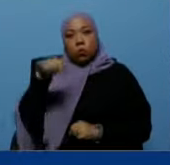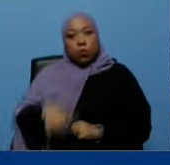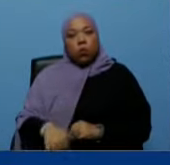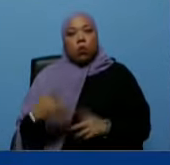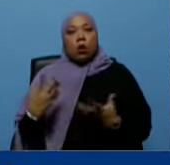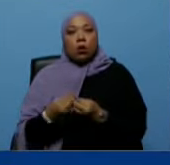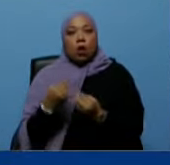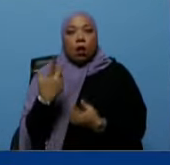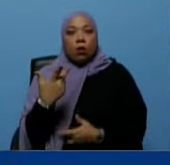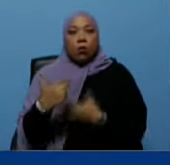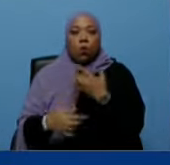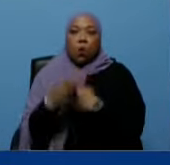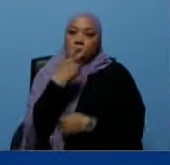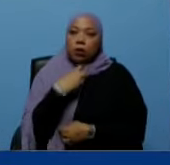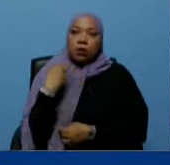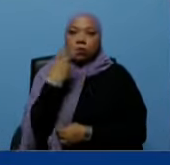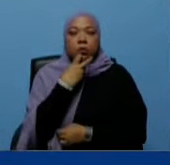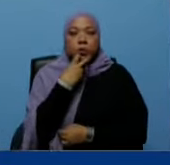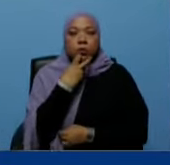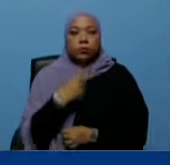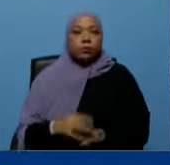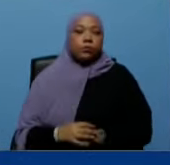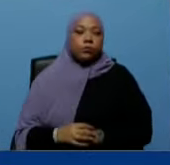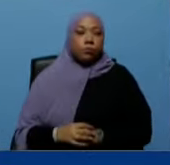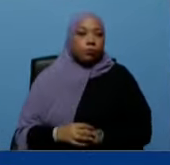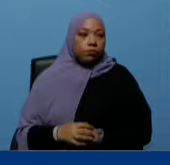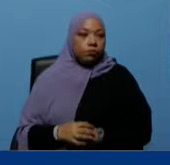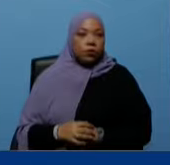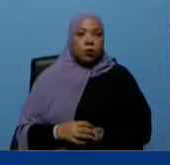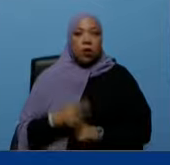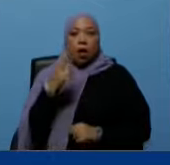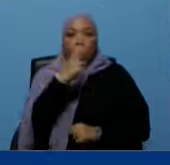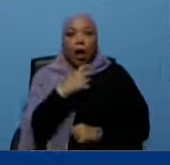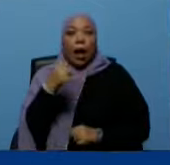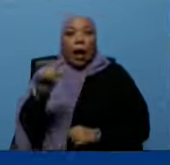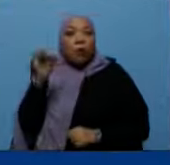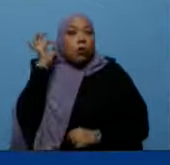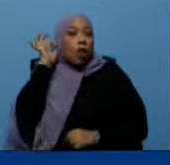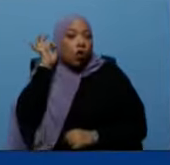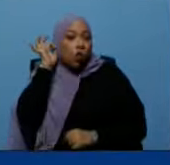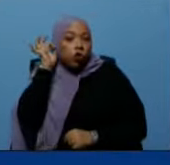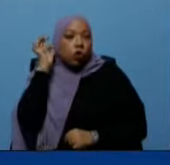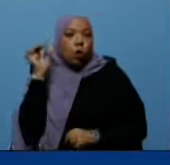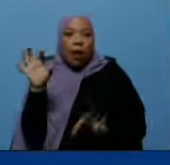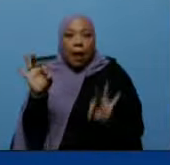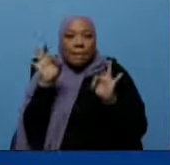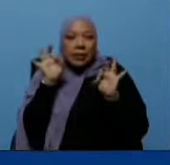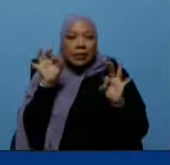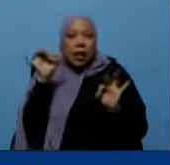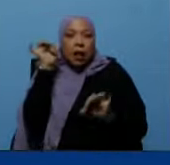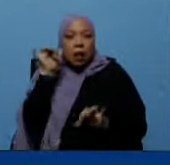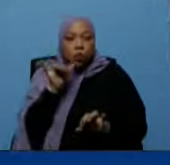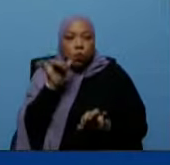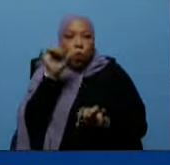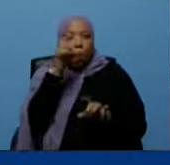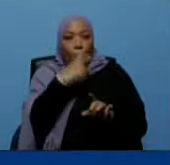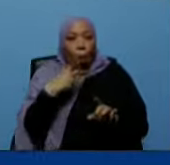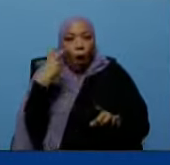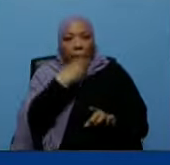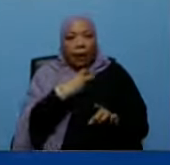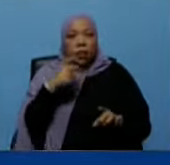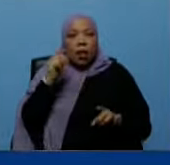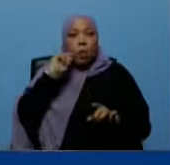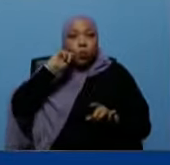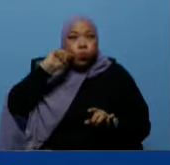con 3 odontólogos. Tenemos una cirujana bucal también. Aquí, bueno, en cada unidad